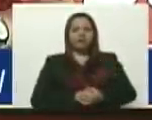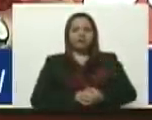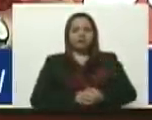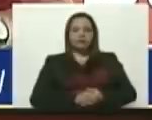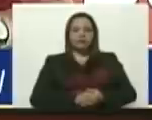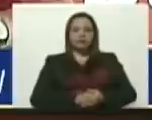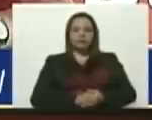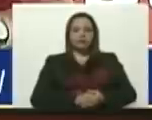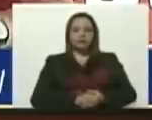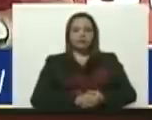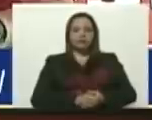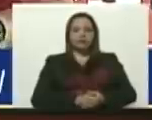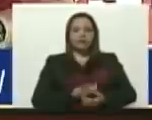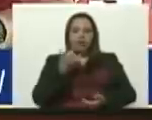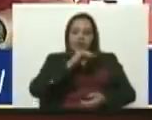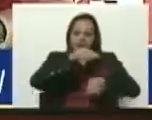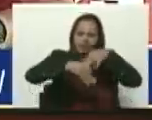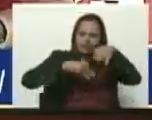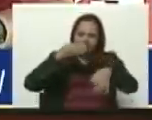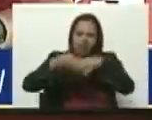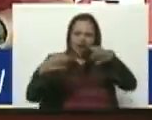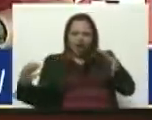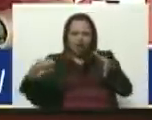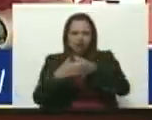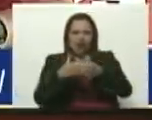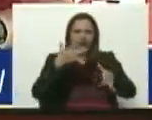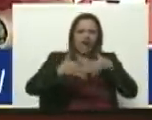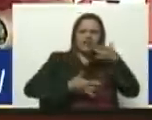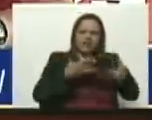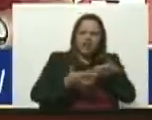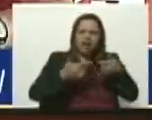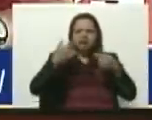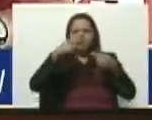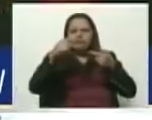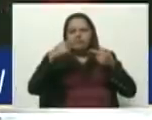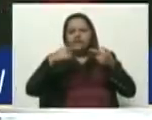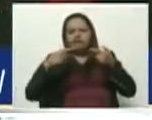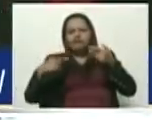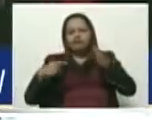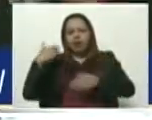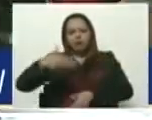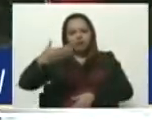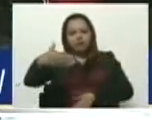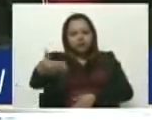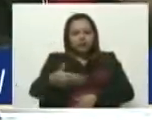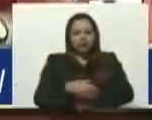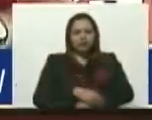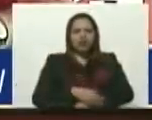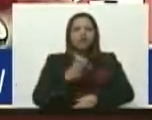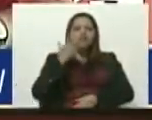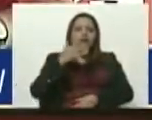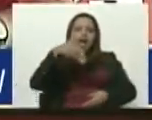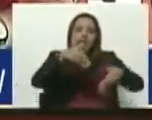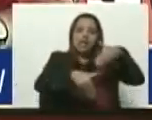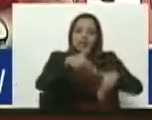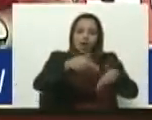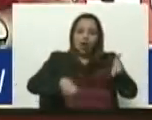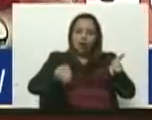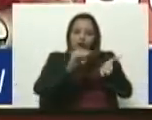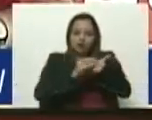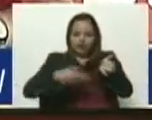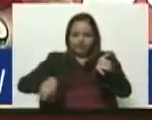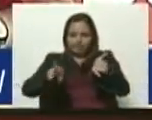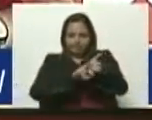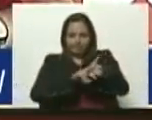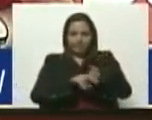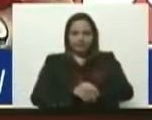hemos hablado y en la reunión de los eventos que vienen de la elección y la relegitimación de los